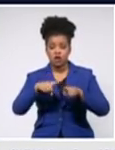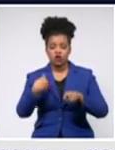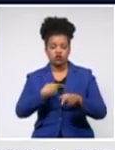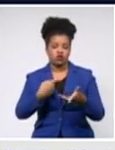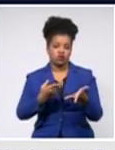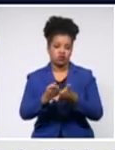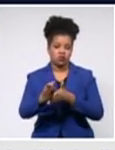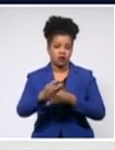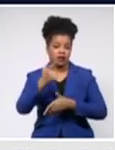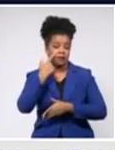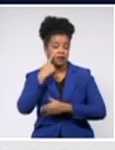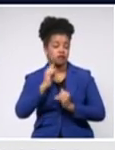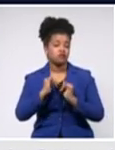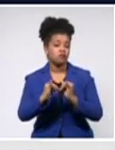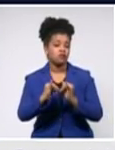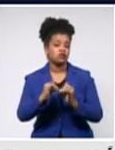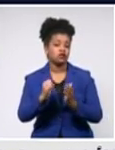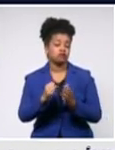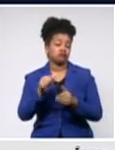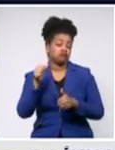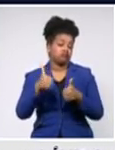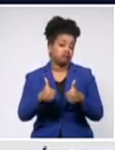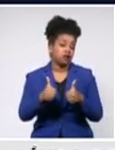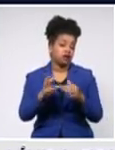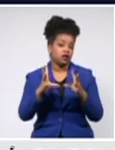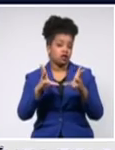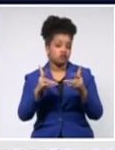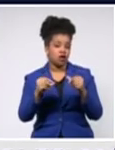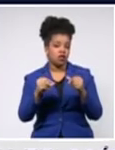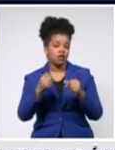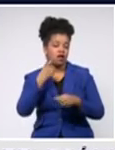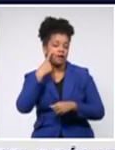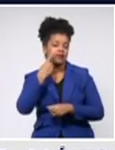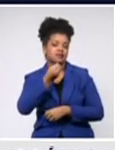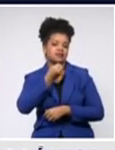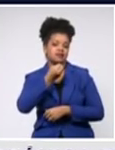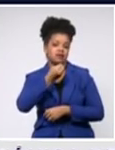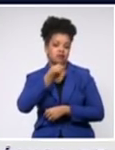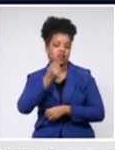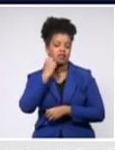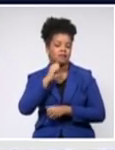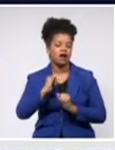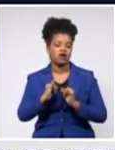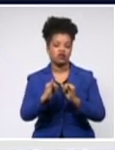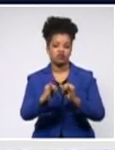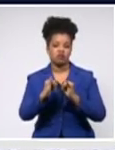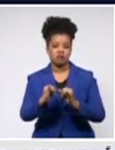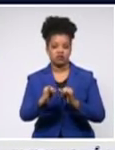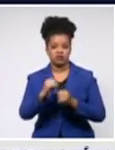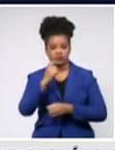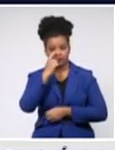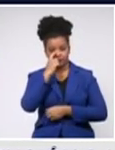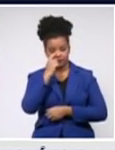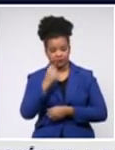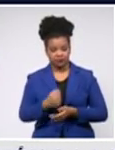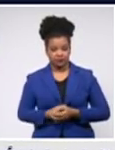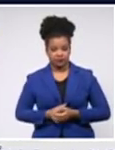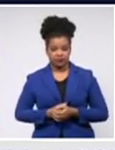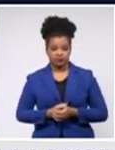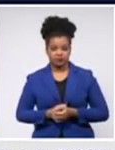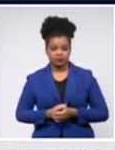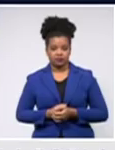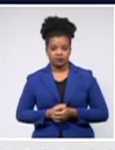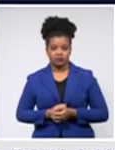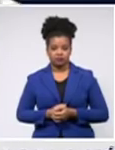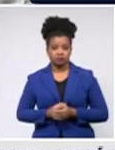información hasta que podamos tener un poco más de elementos de este tipo de pruebas. No sé, Héctor, si